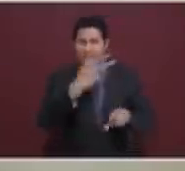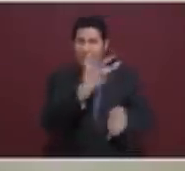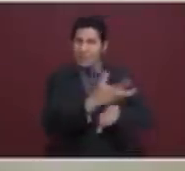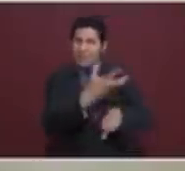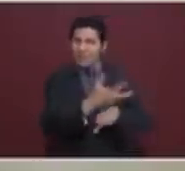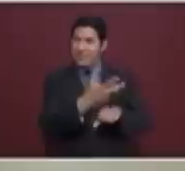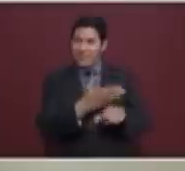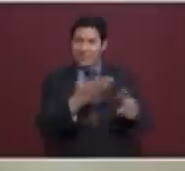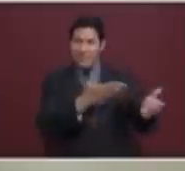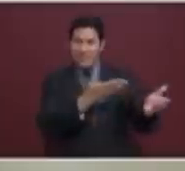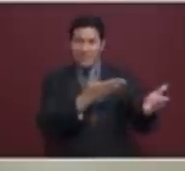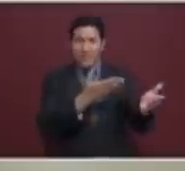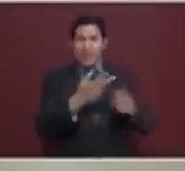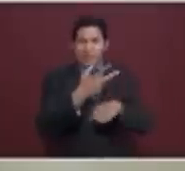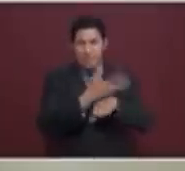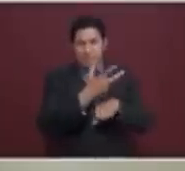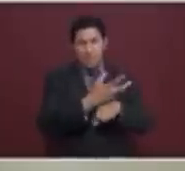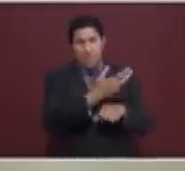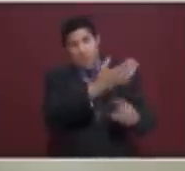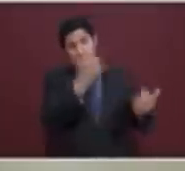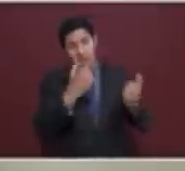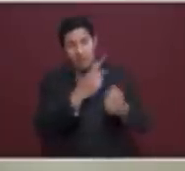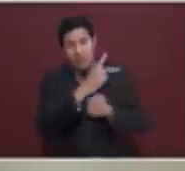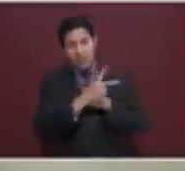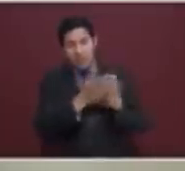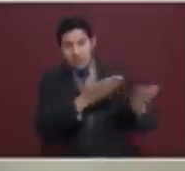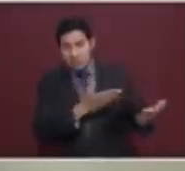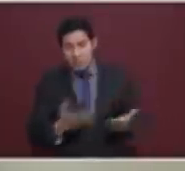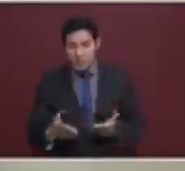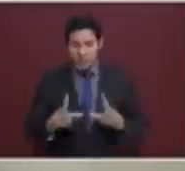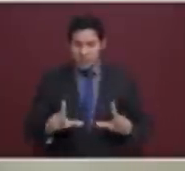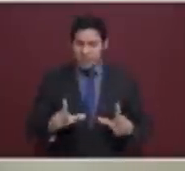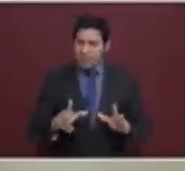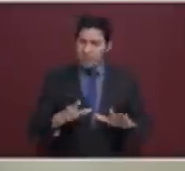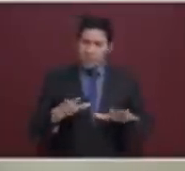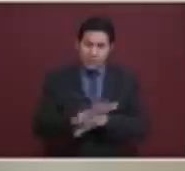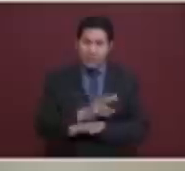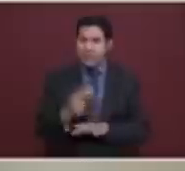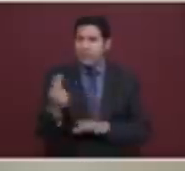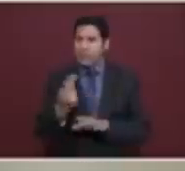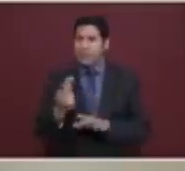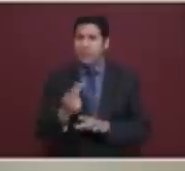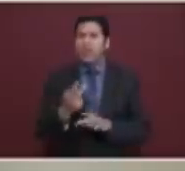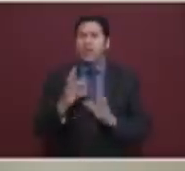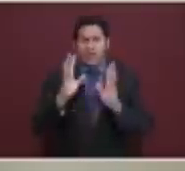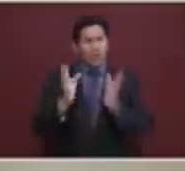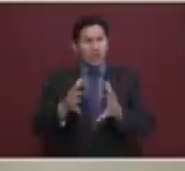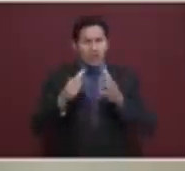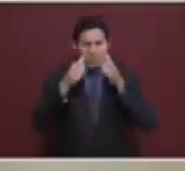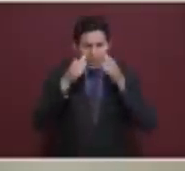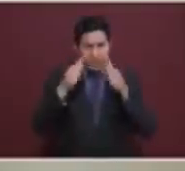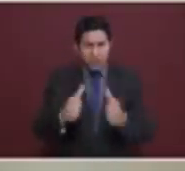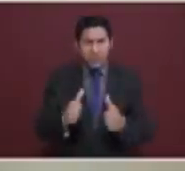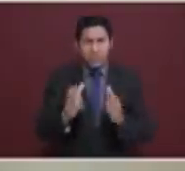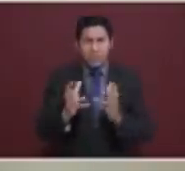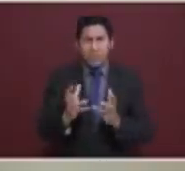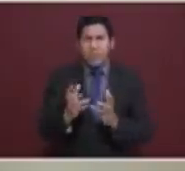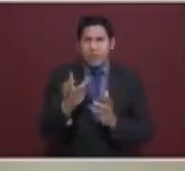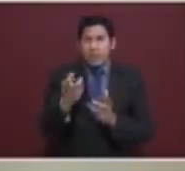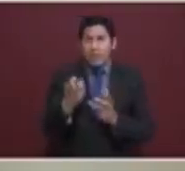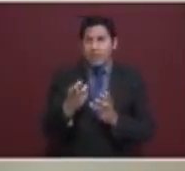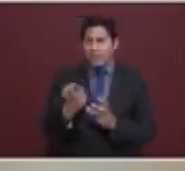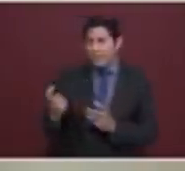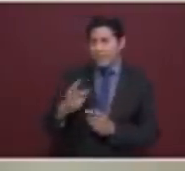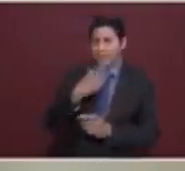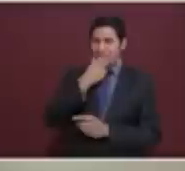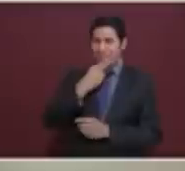entra al país se está atendiendo precisamente es un planteamiento del ciudadano